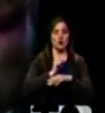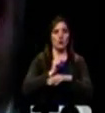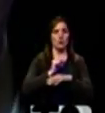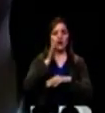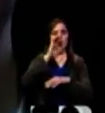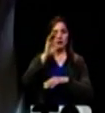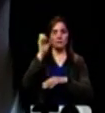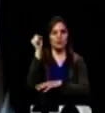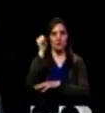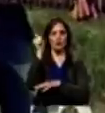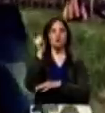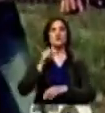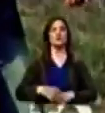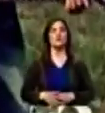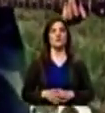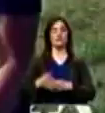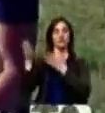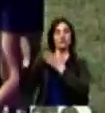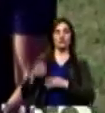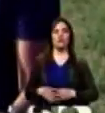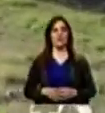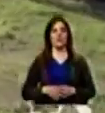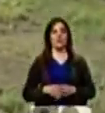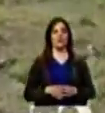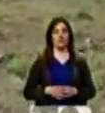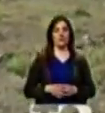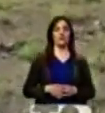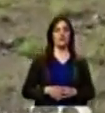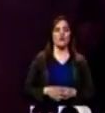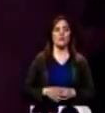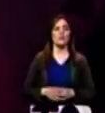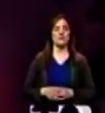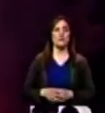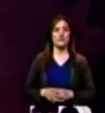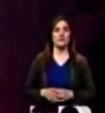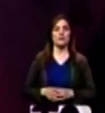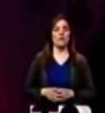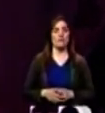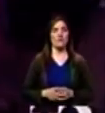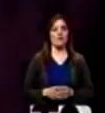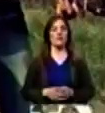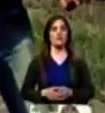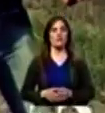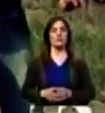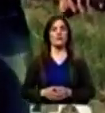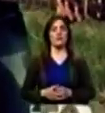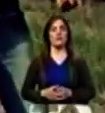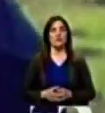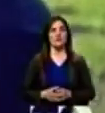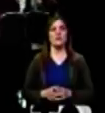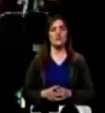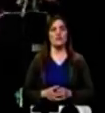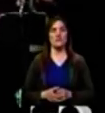que diga, Douglas Bastidas, mi corazón no entiende, no entiende, no